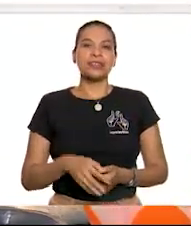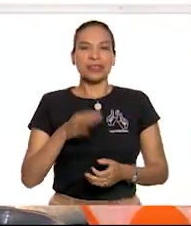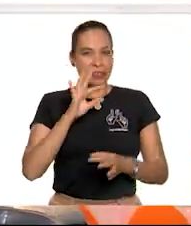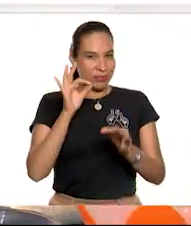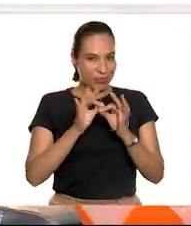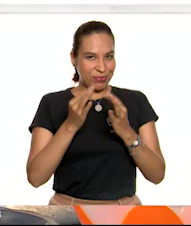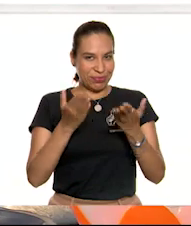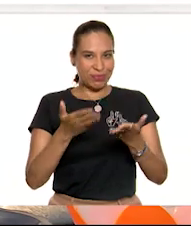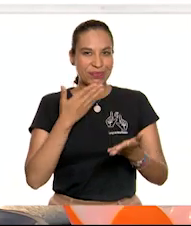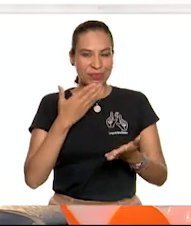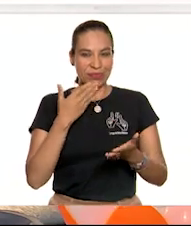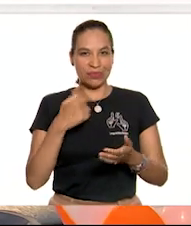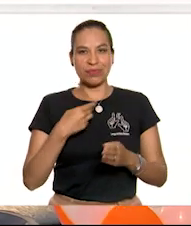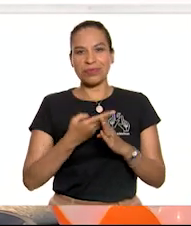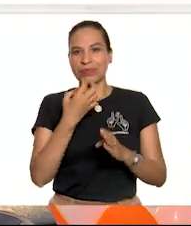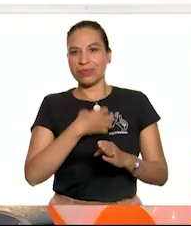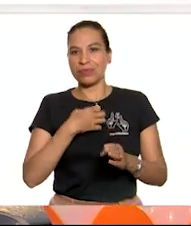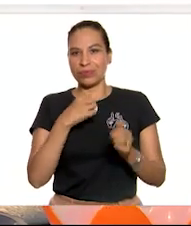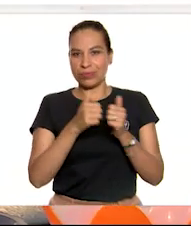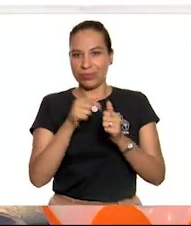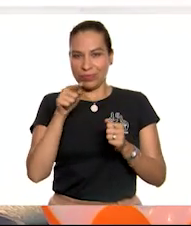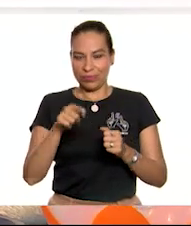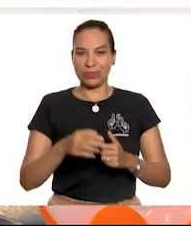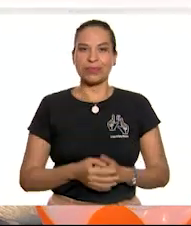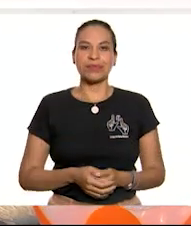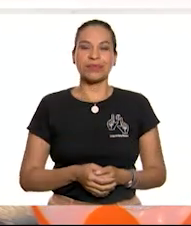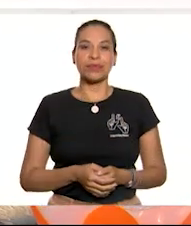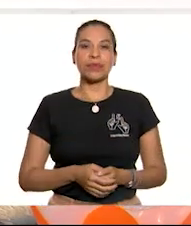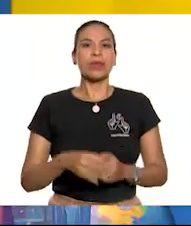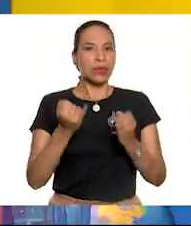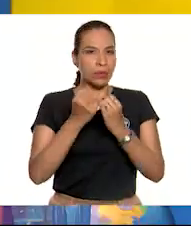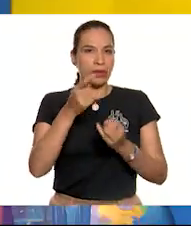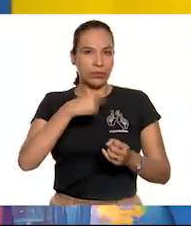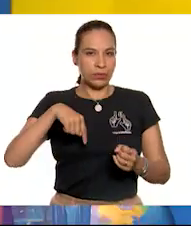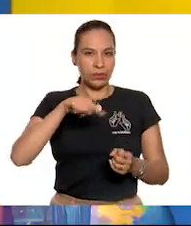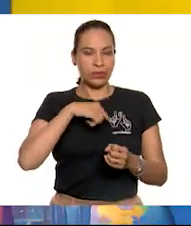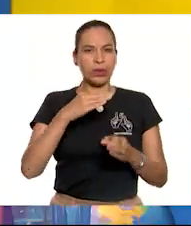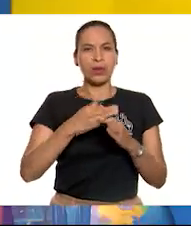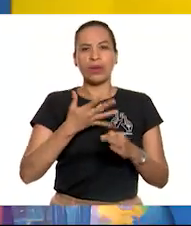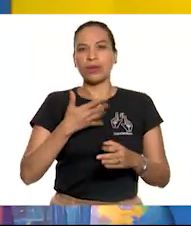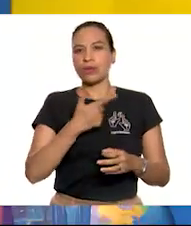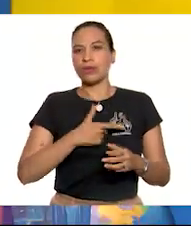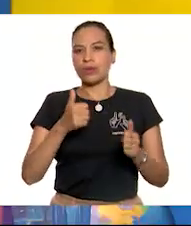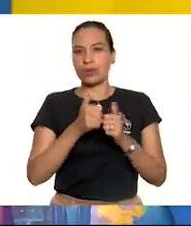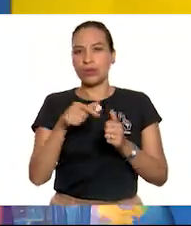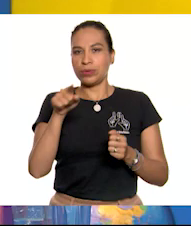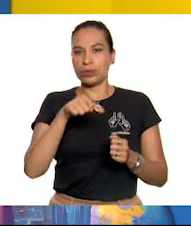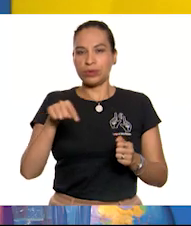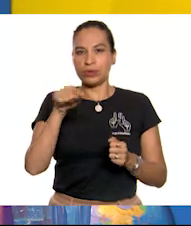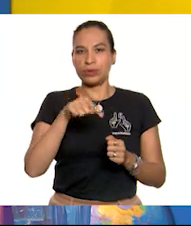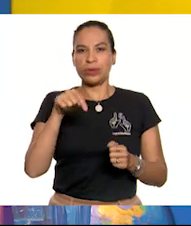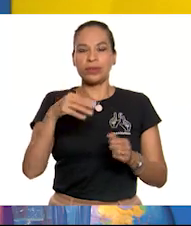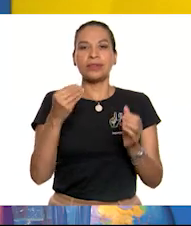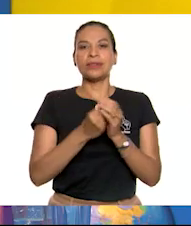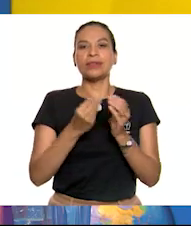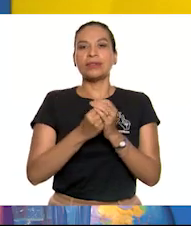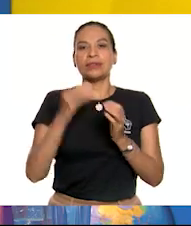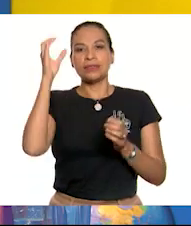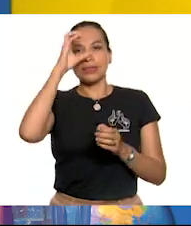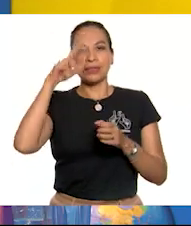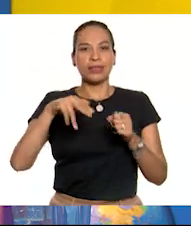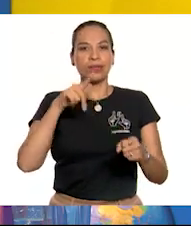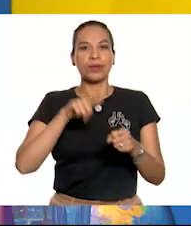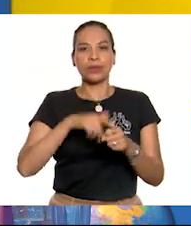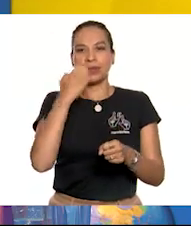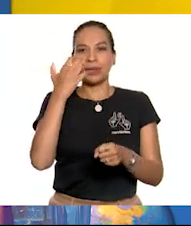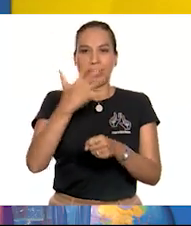Listo. Aquí está. Estoy muy contenta de estar aquí. Nosotros también, y vamos a tener el gusto de estar con ustedes en esta clase de ciencias